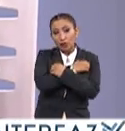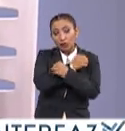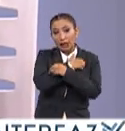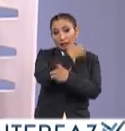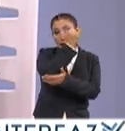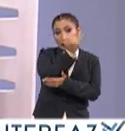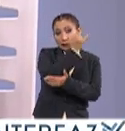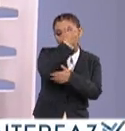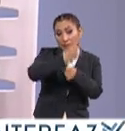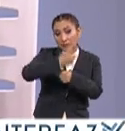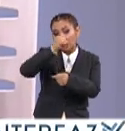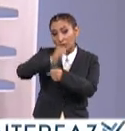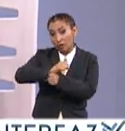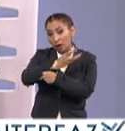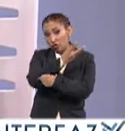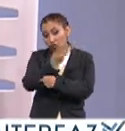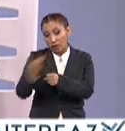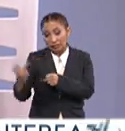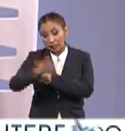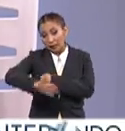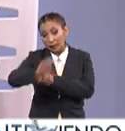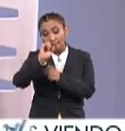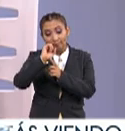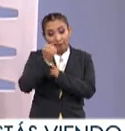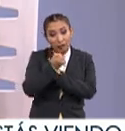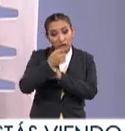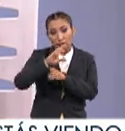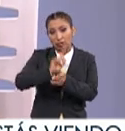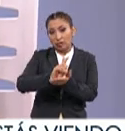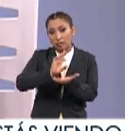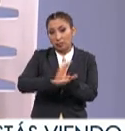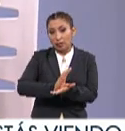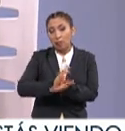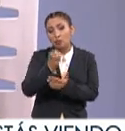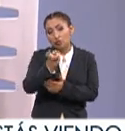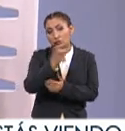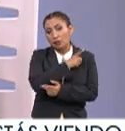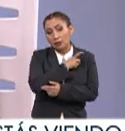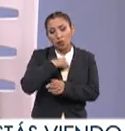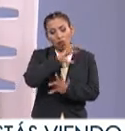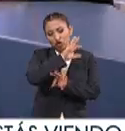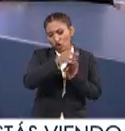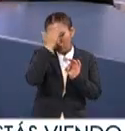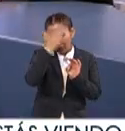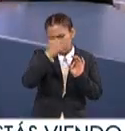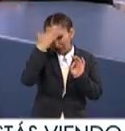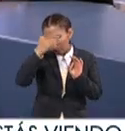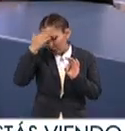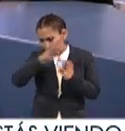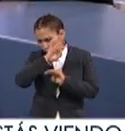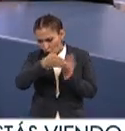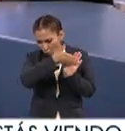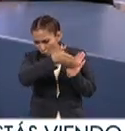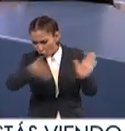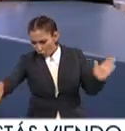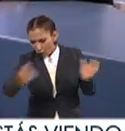educación preescolar, primaria y secundaria en estas condiciones. Entonces hay que tener todo el dominio de la educación básica